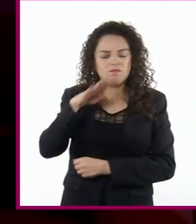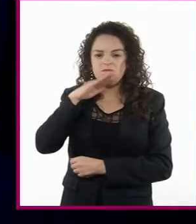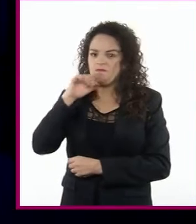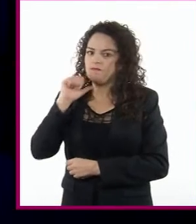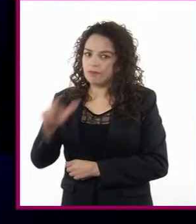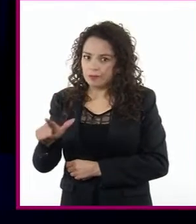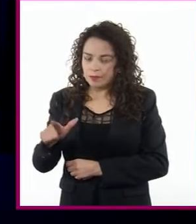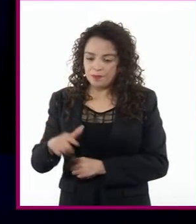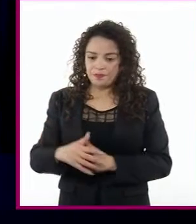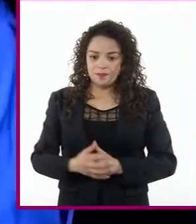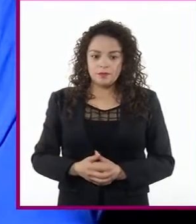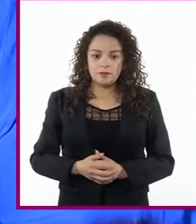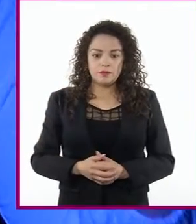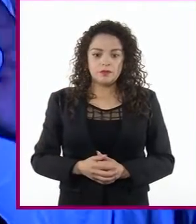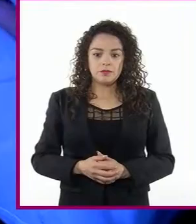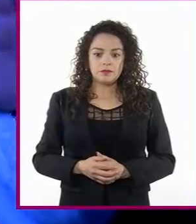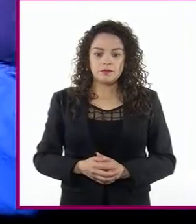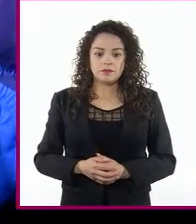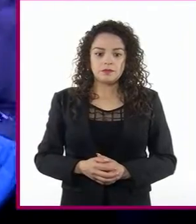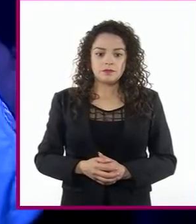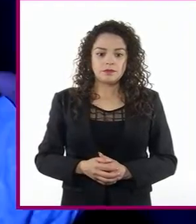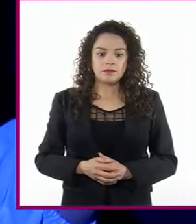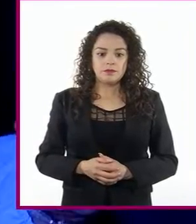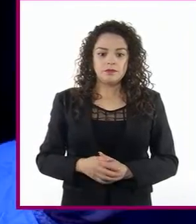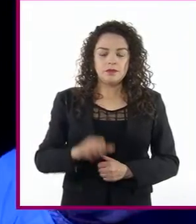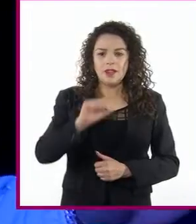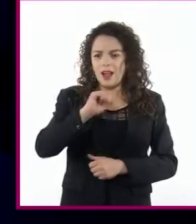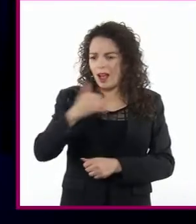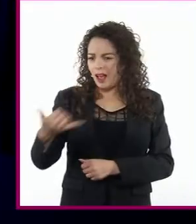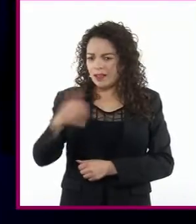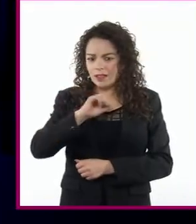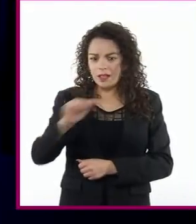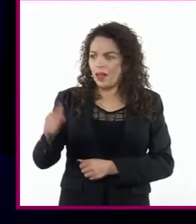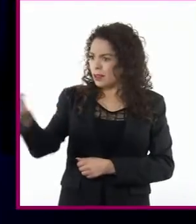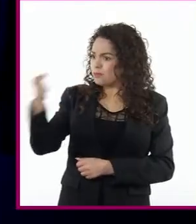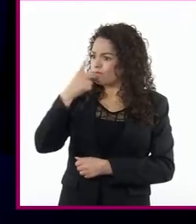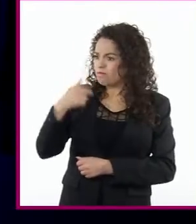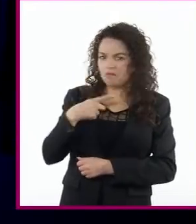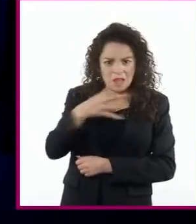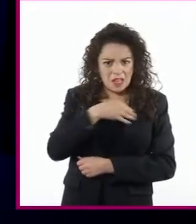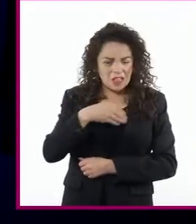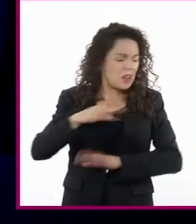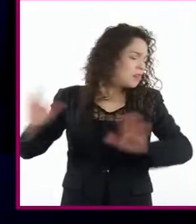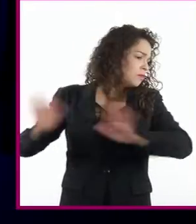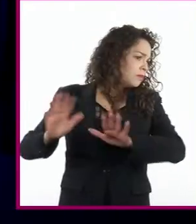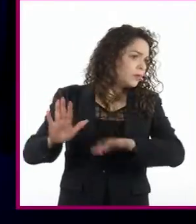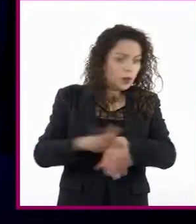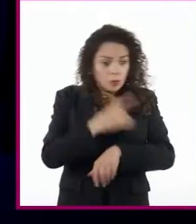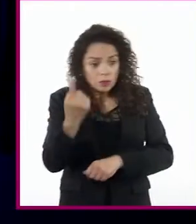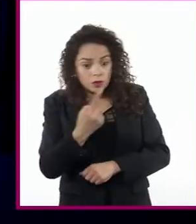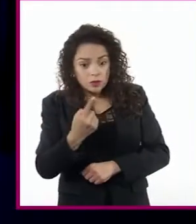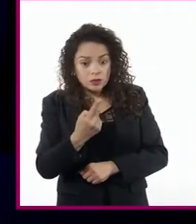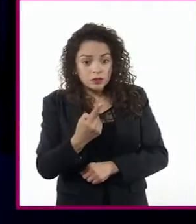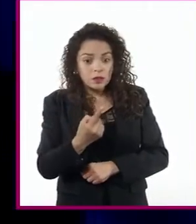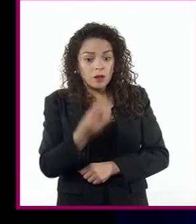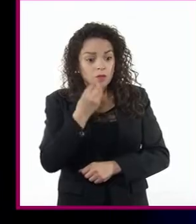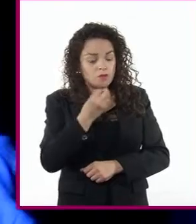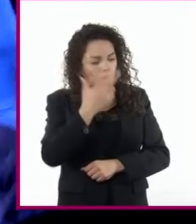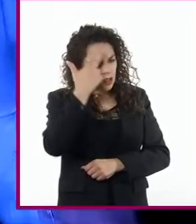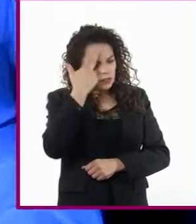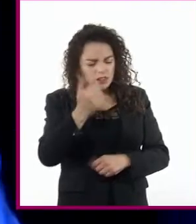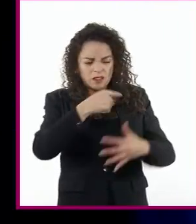¡Ay! Hija mía, no me nombres tu hija. ¿Pero por qué? Por muchas razones, y sean las